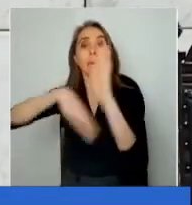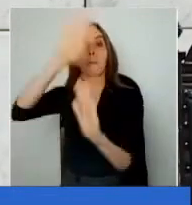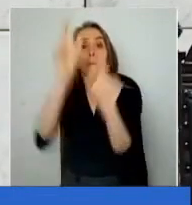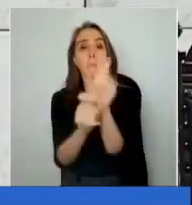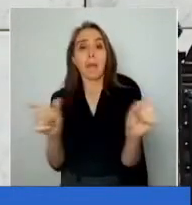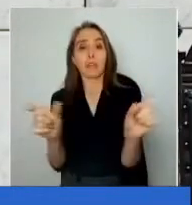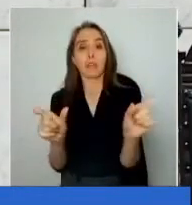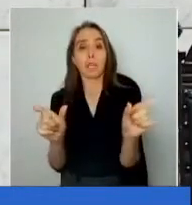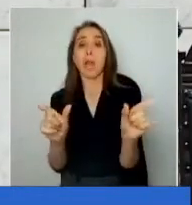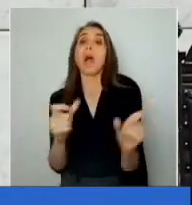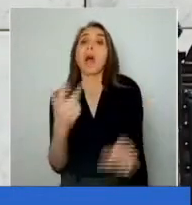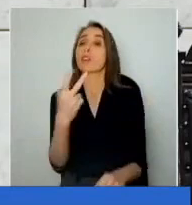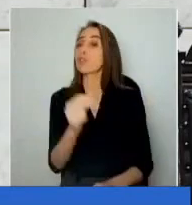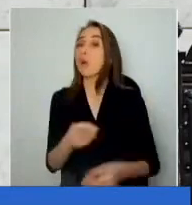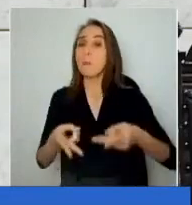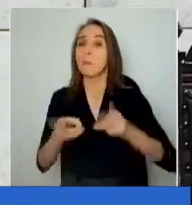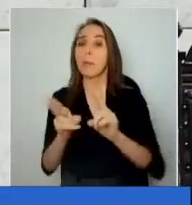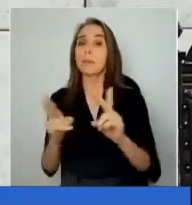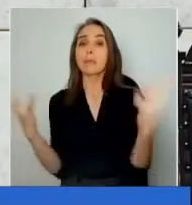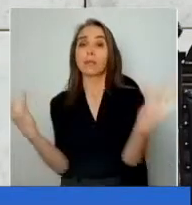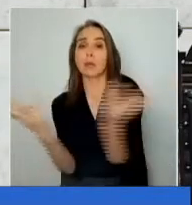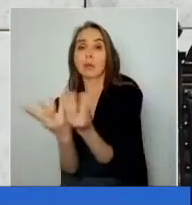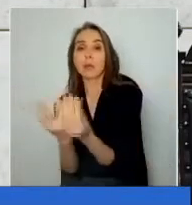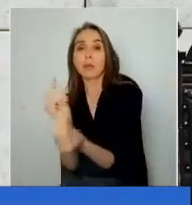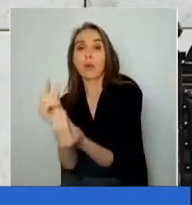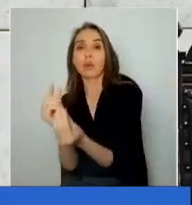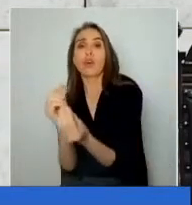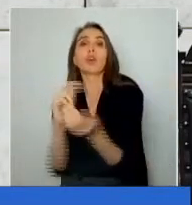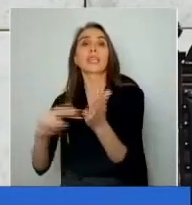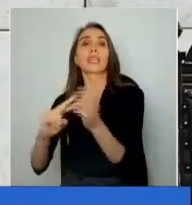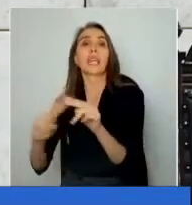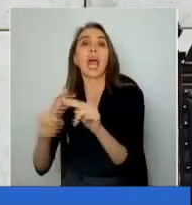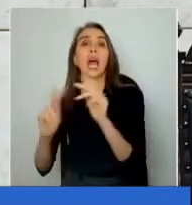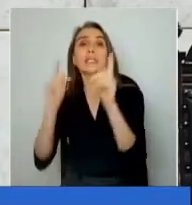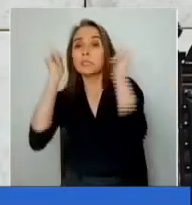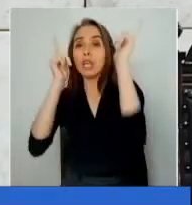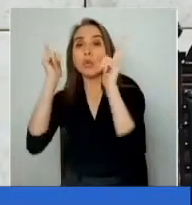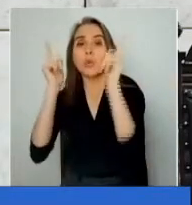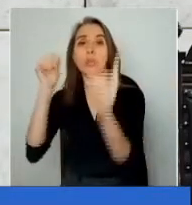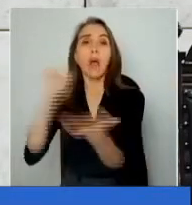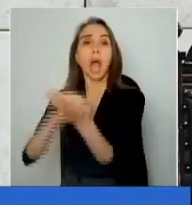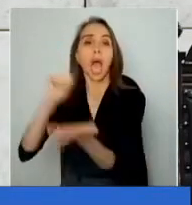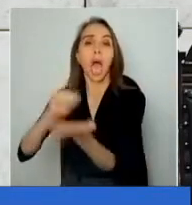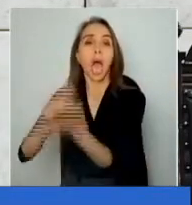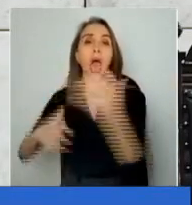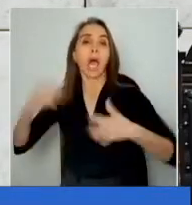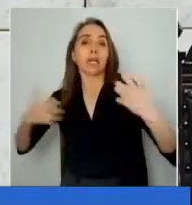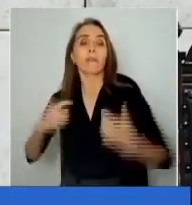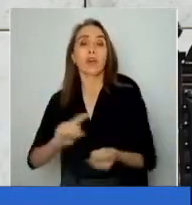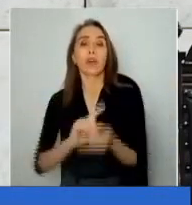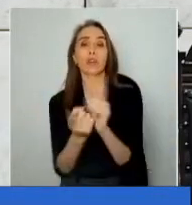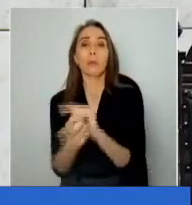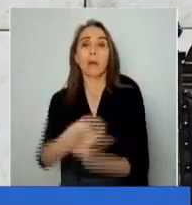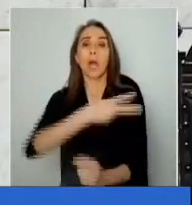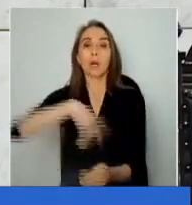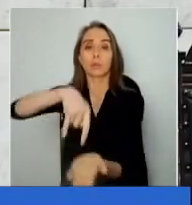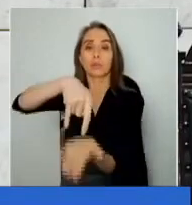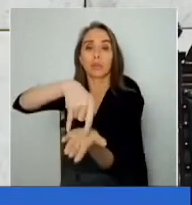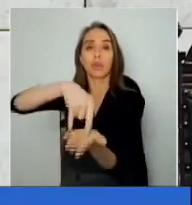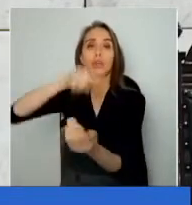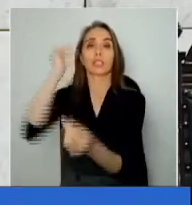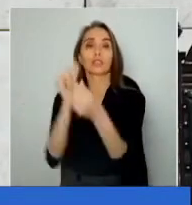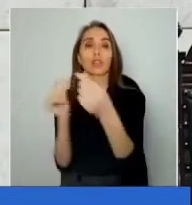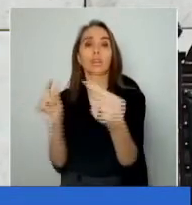que una minoría ruidosa y Rabiosa convierta a nuestro Congreso Nacional en un reality